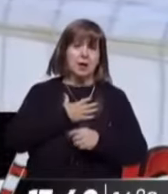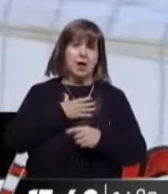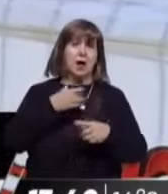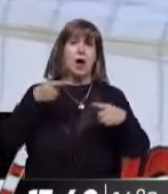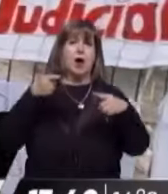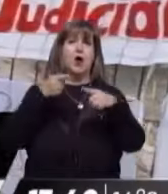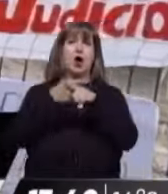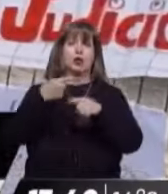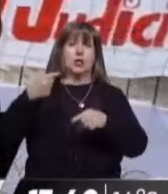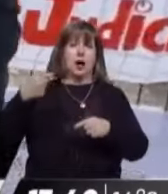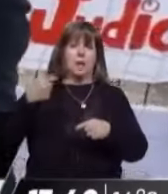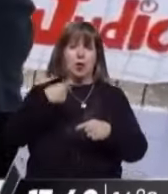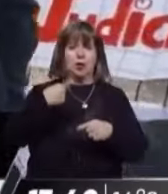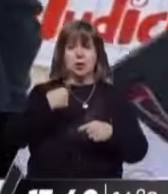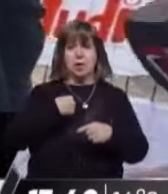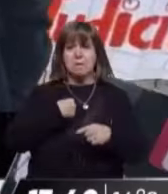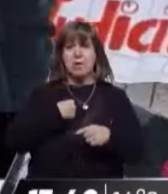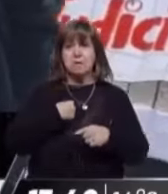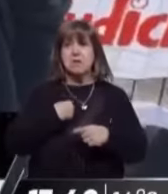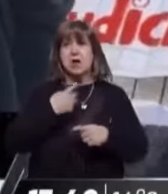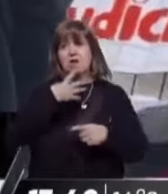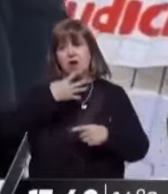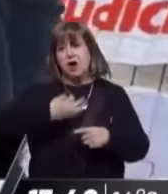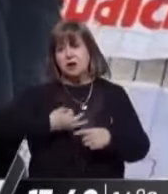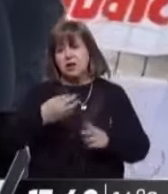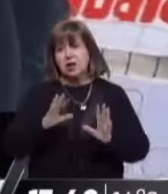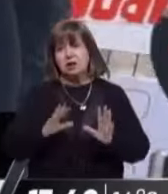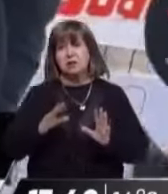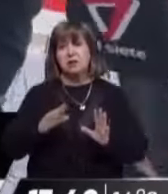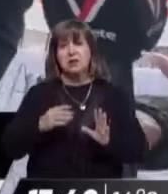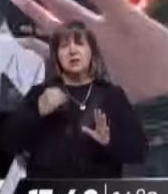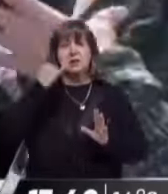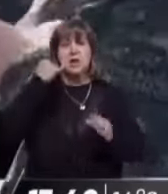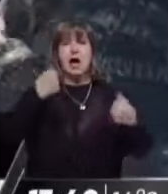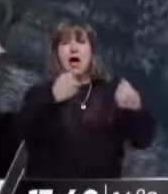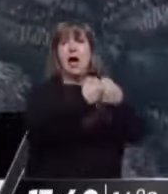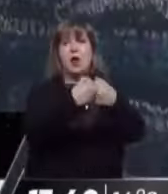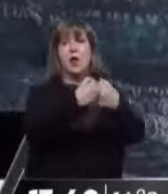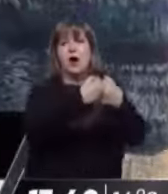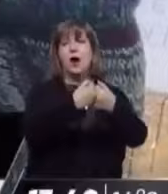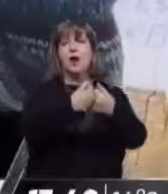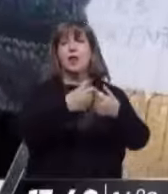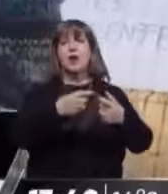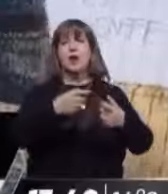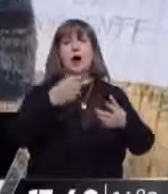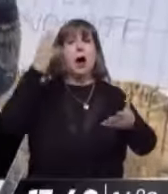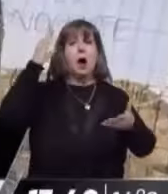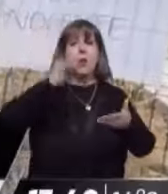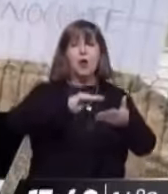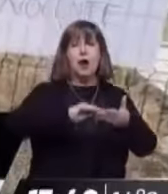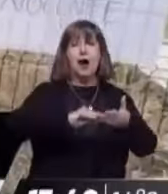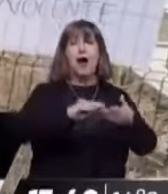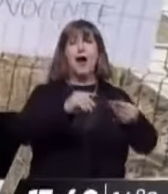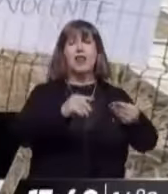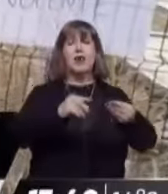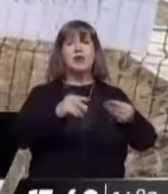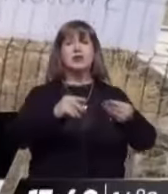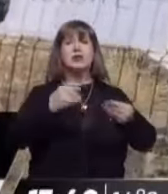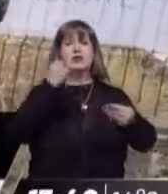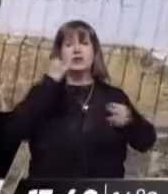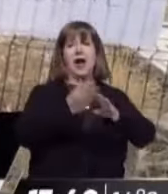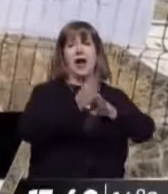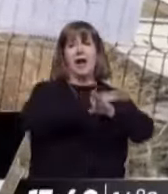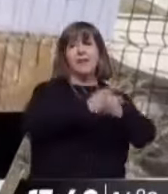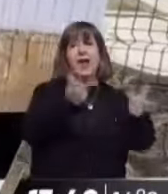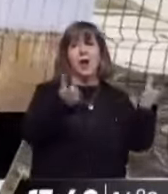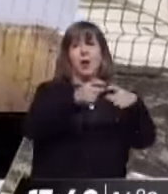política. Nunca temieron por sus vidas, la denuncia la hicieron porque ya la tenían pactada incluso con un staff de abogados, habían tenido encuentros